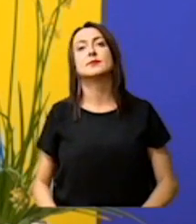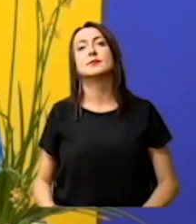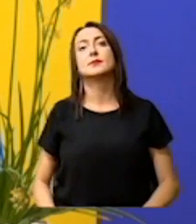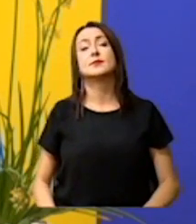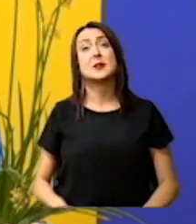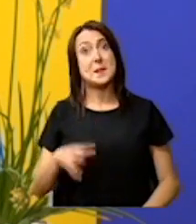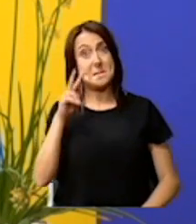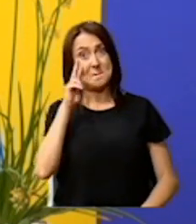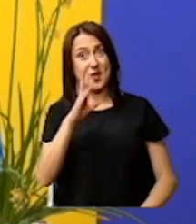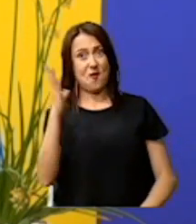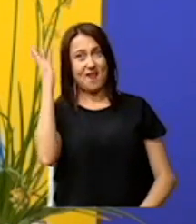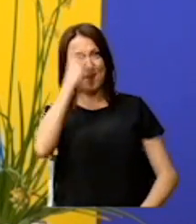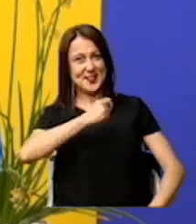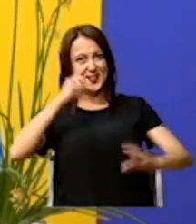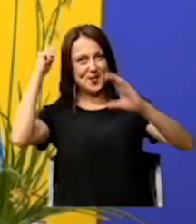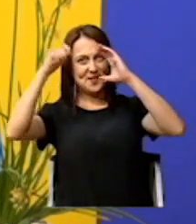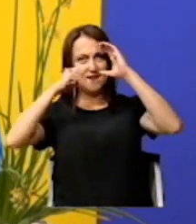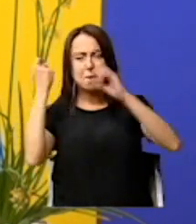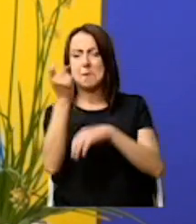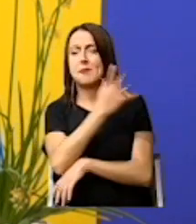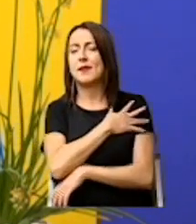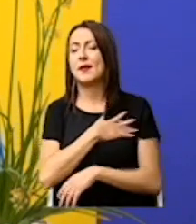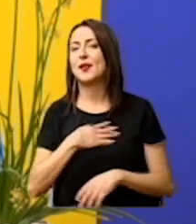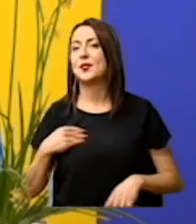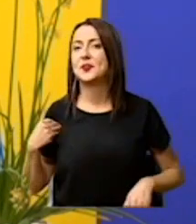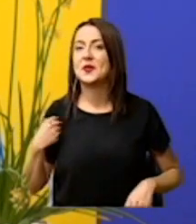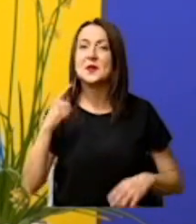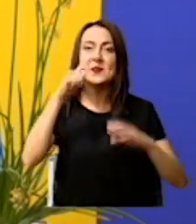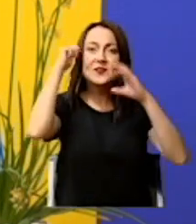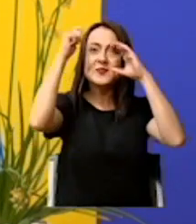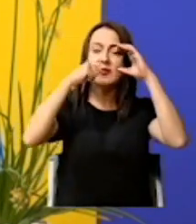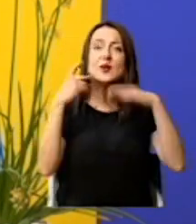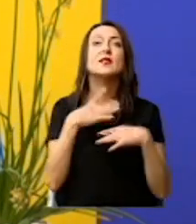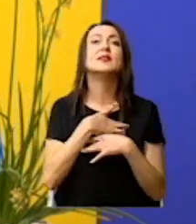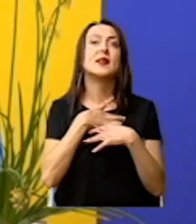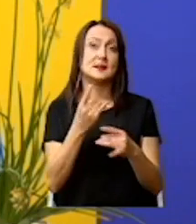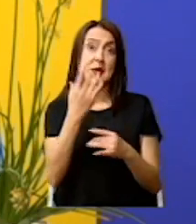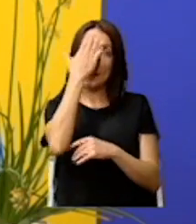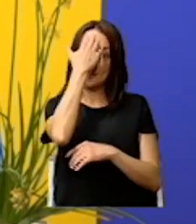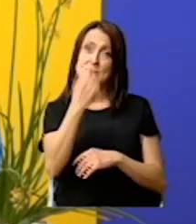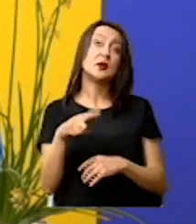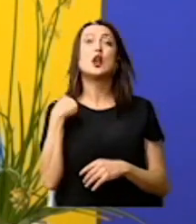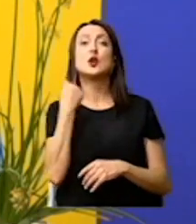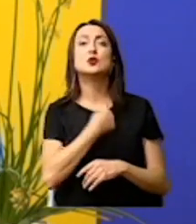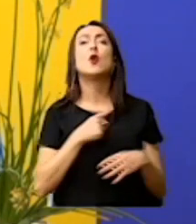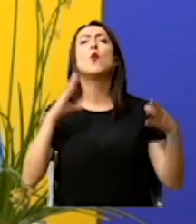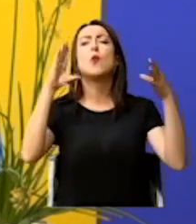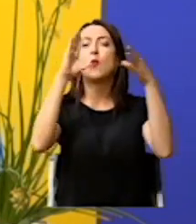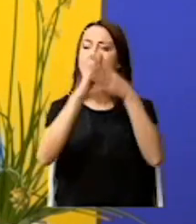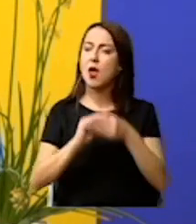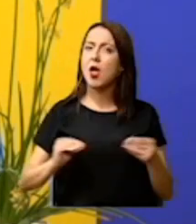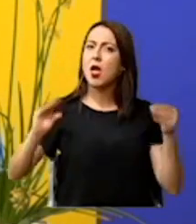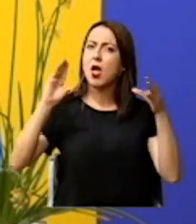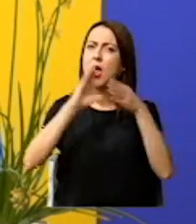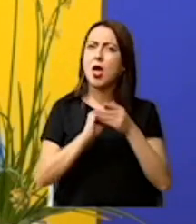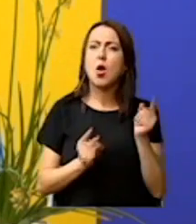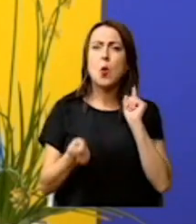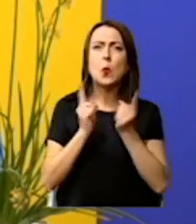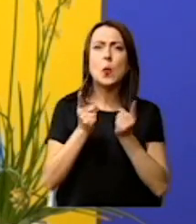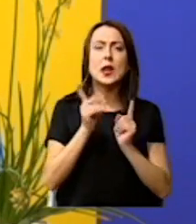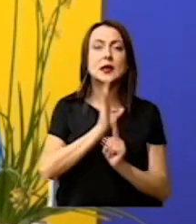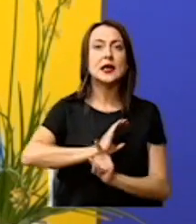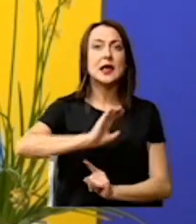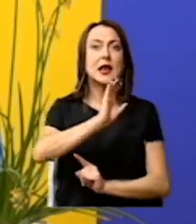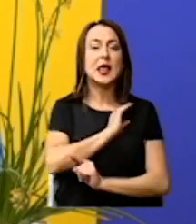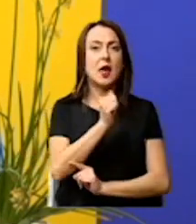¿Vieron qué lindo el video? Me encantó. Es un video muy interesante porque nos va relatando cuáles son las características